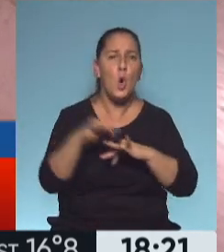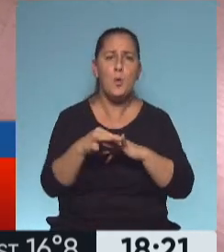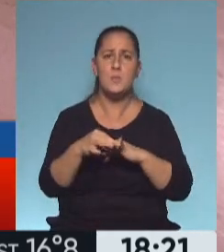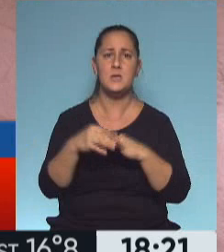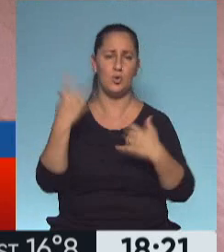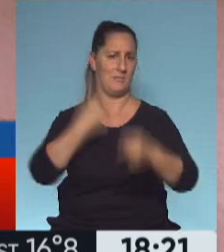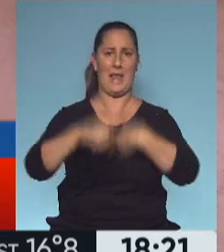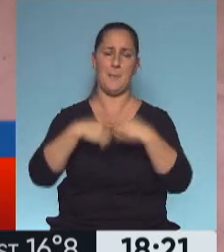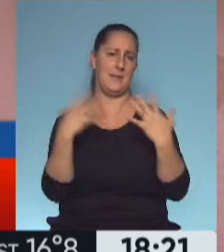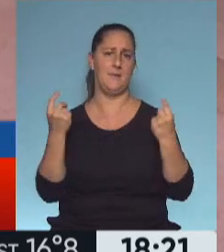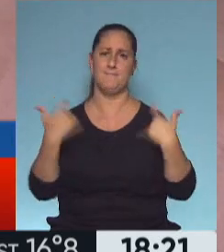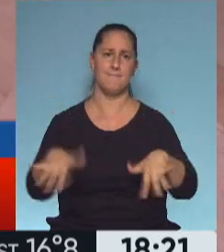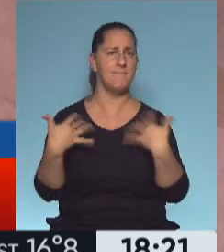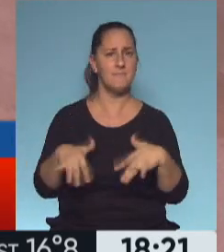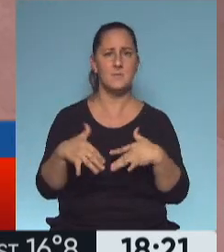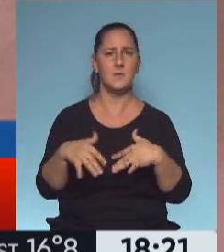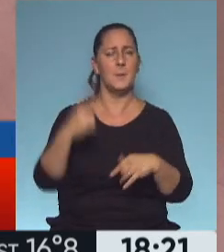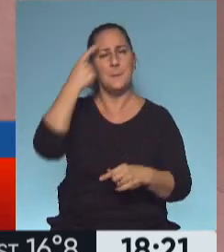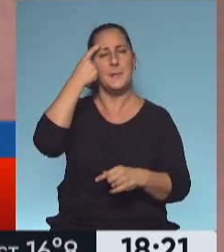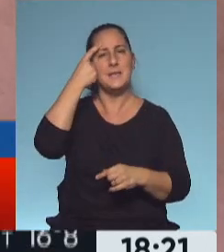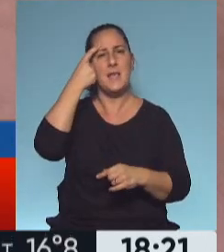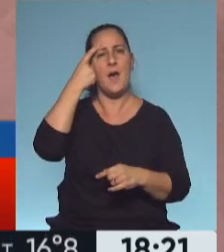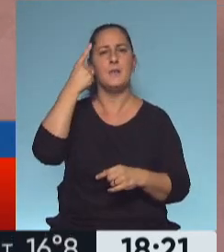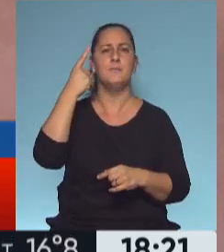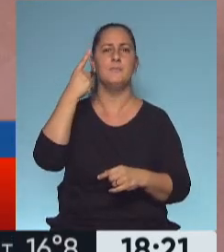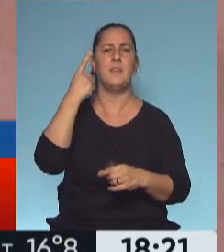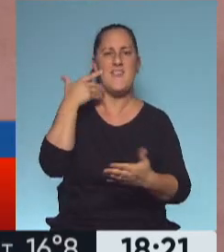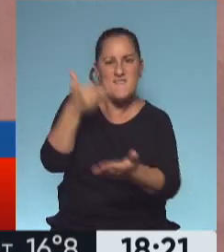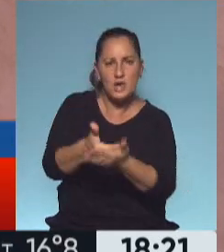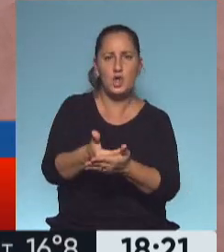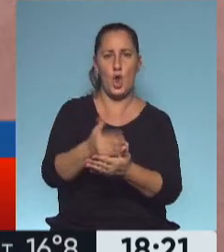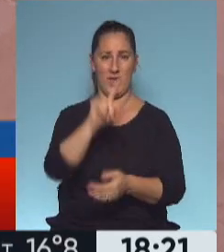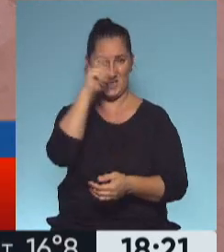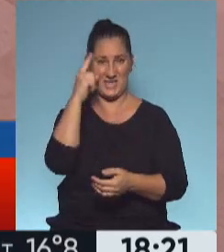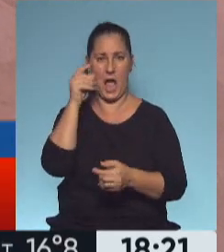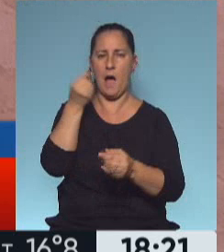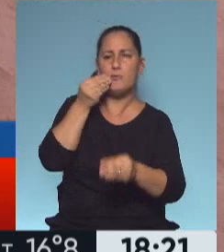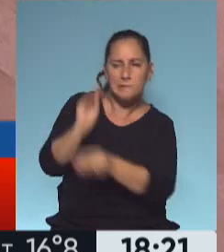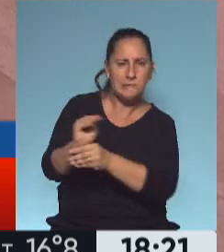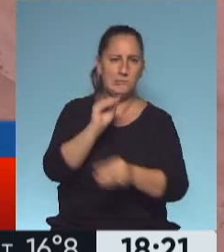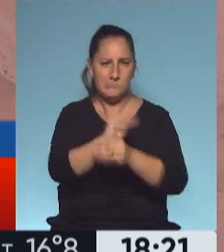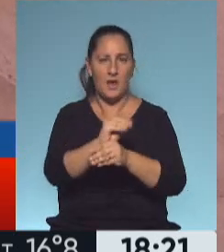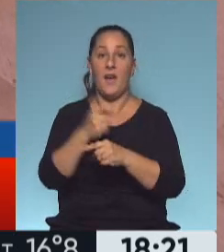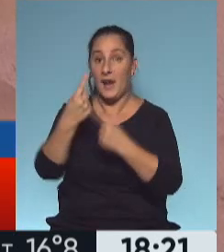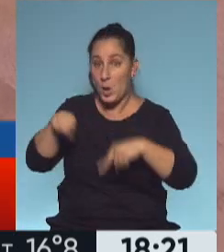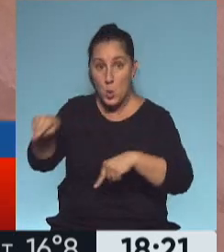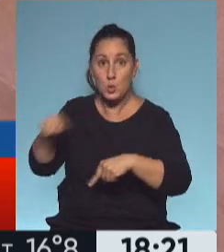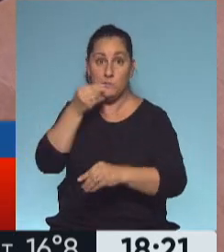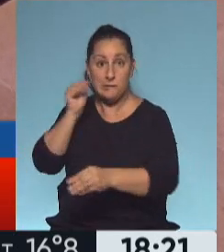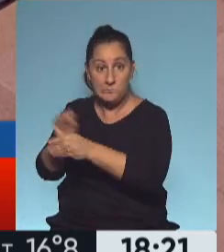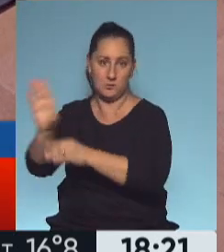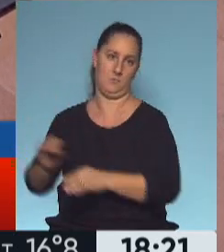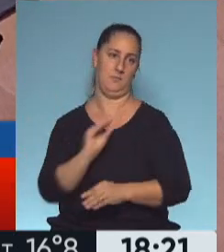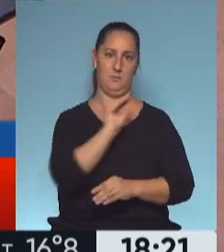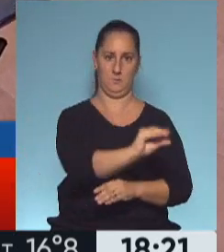gestión y poder entonces también desde el punto de vista de las inversiones del Estado, dedicar los recursos a aquello que más